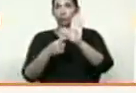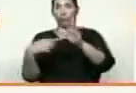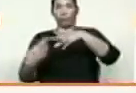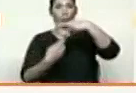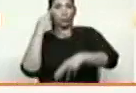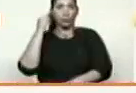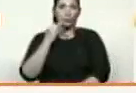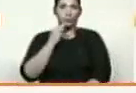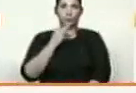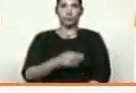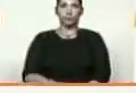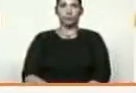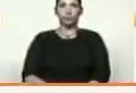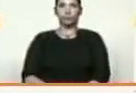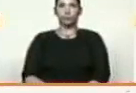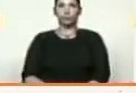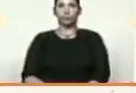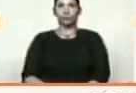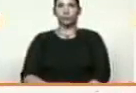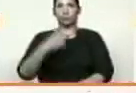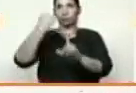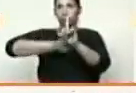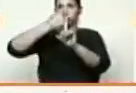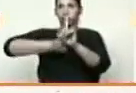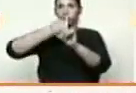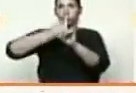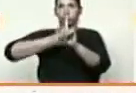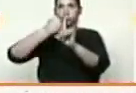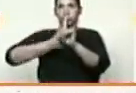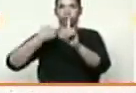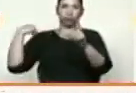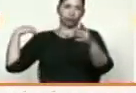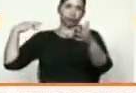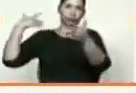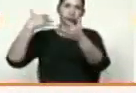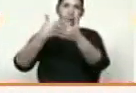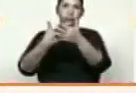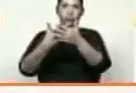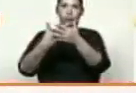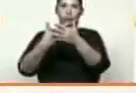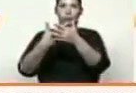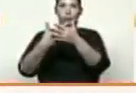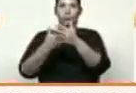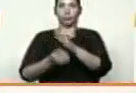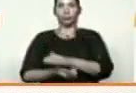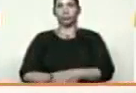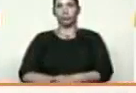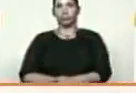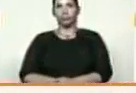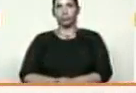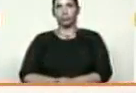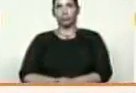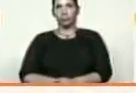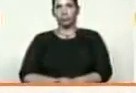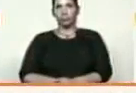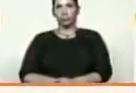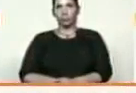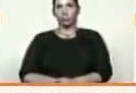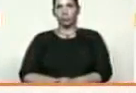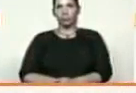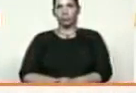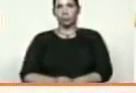bolivariana, las luchas que tenía Lula de muchos años no hubiese tenido un